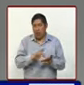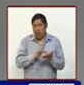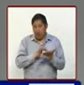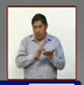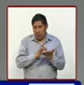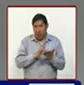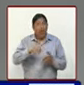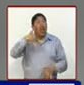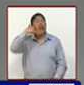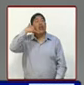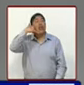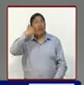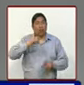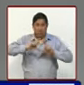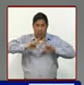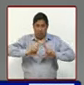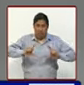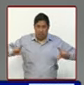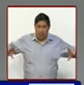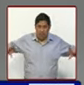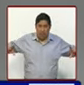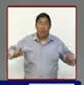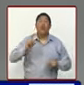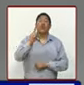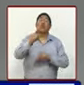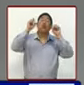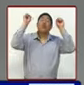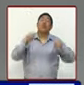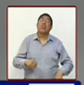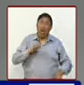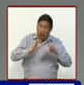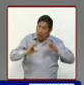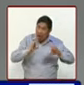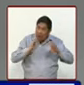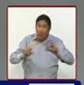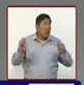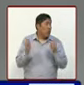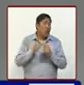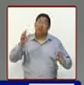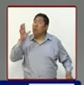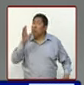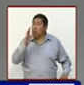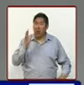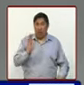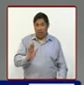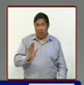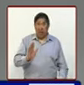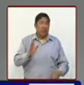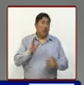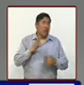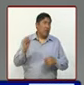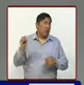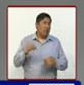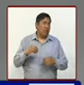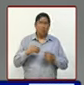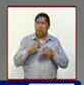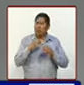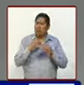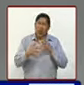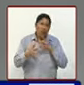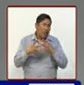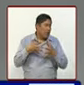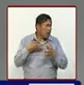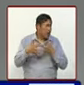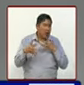tenemos el teléfono, que lo vamos a poner enseguida en pantalla, para que usted pueda comunicarse directamente con la mamá de Briselda para la